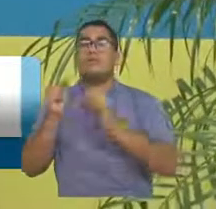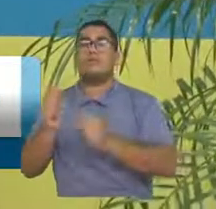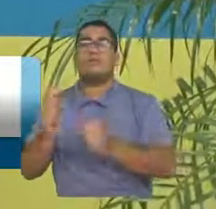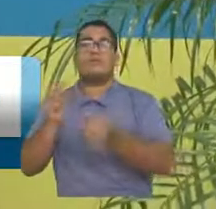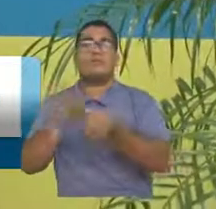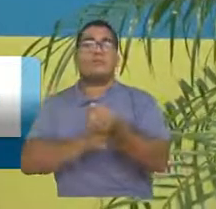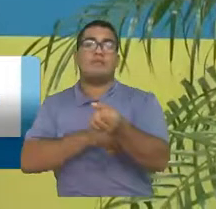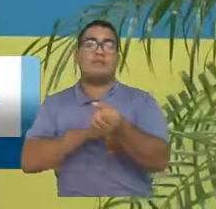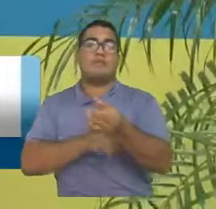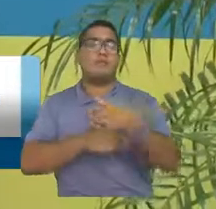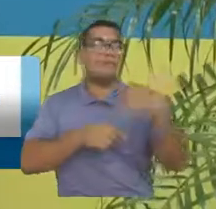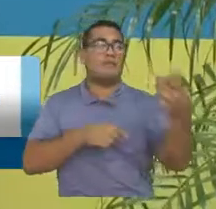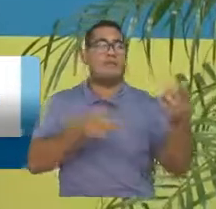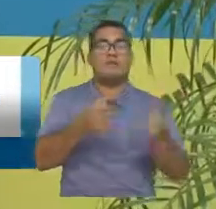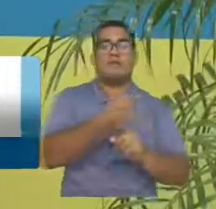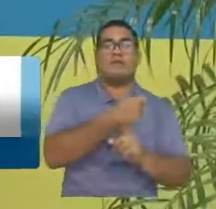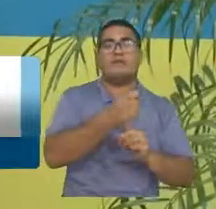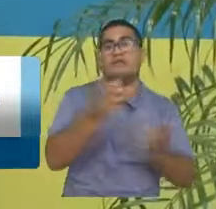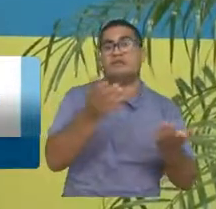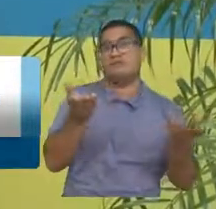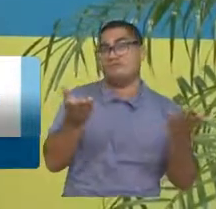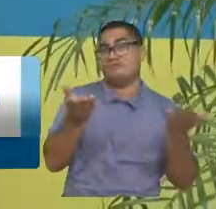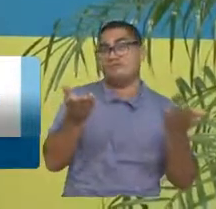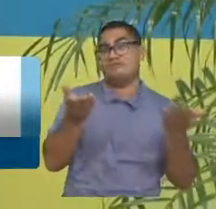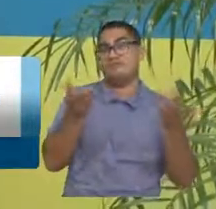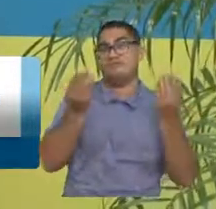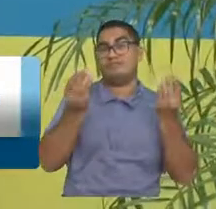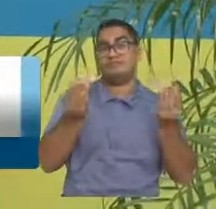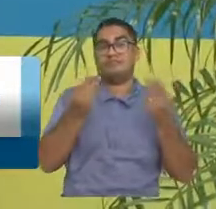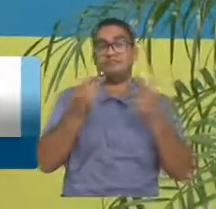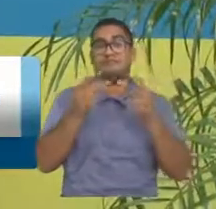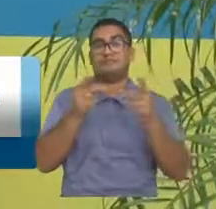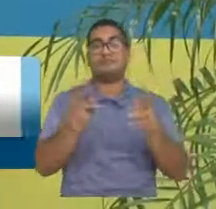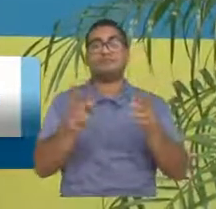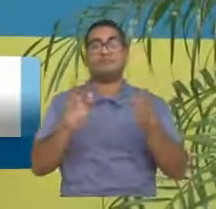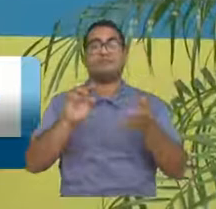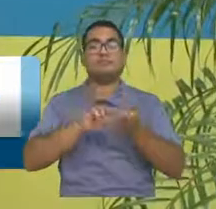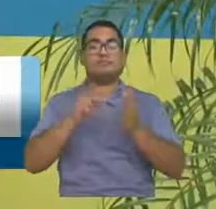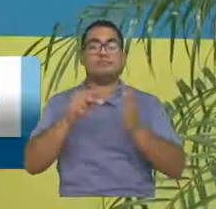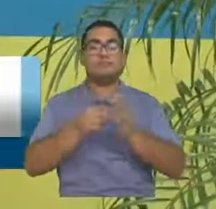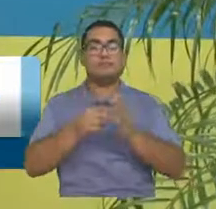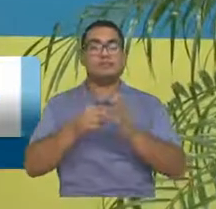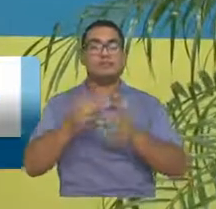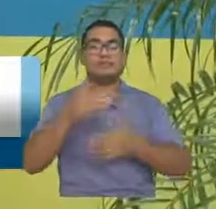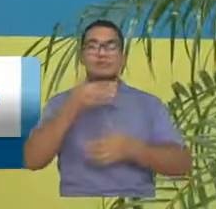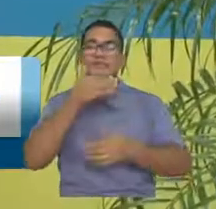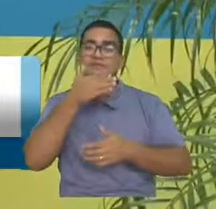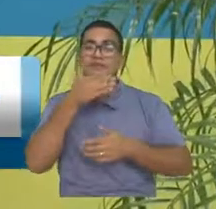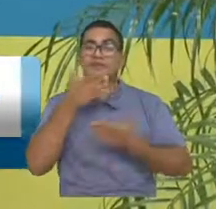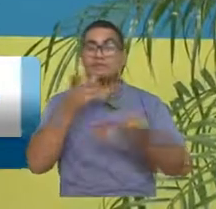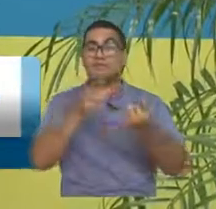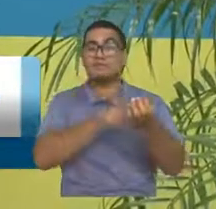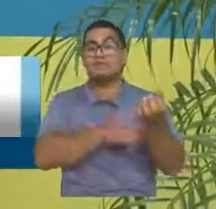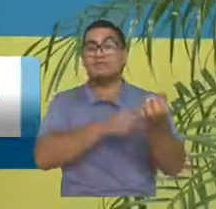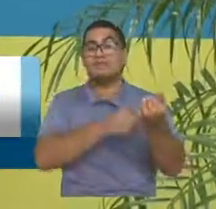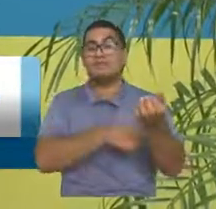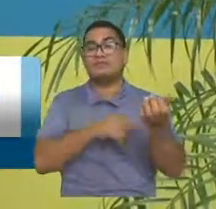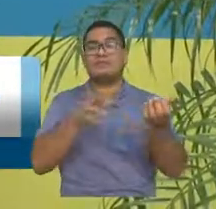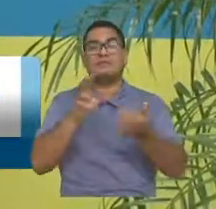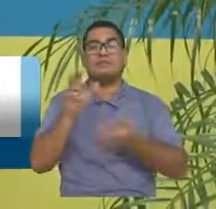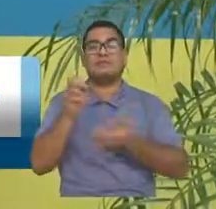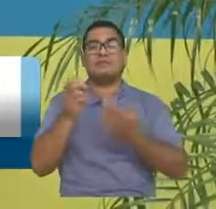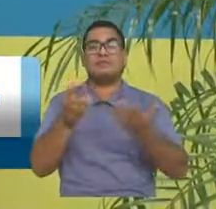marido la golpea a lo mejor. Sí, suele pasar muy frecuentemente. Pero te estresa el ver que tu hermana no reacciona como vos quisieras que lo